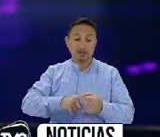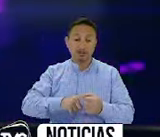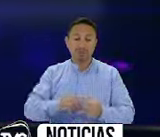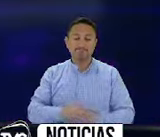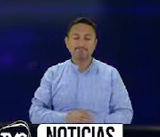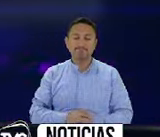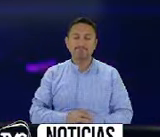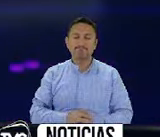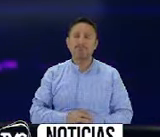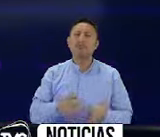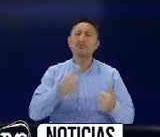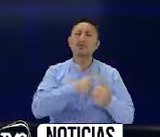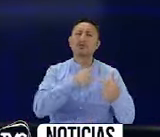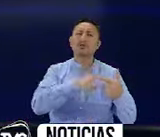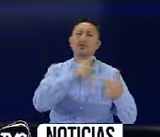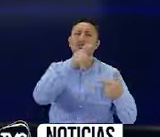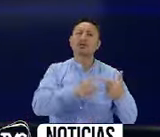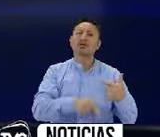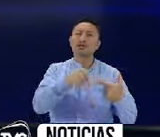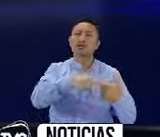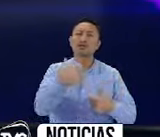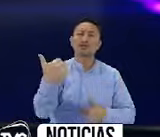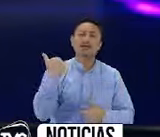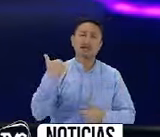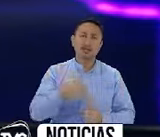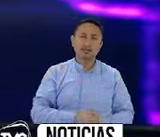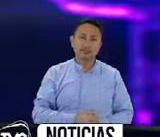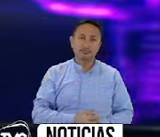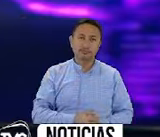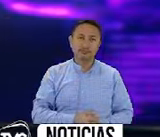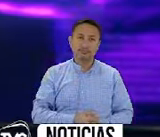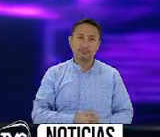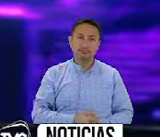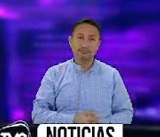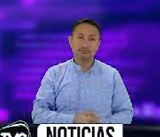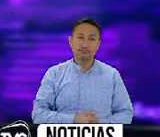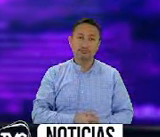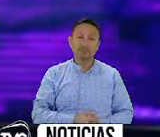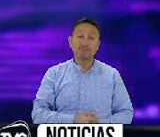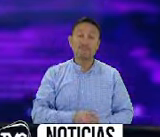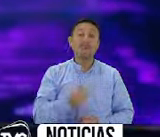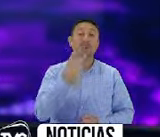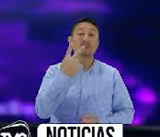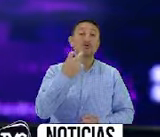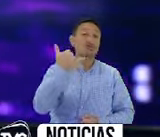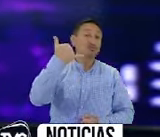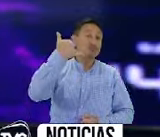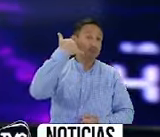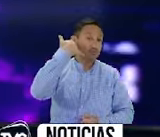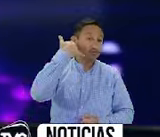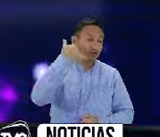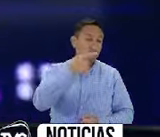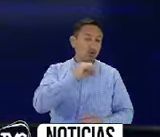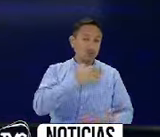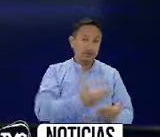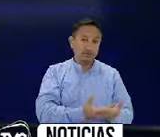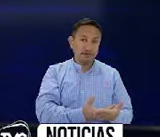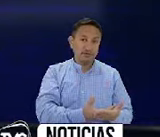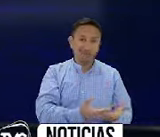a transeúntes en su poder se encontró casi una docena de celulares que no pudieron justificar.